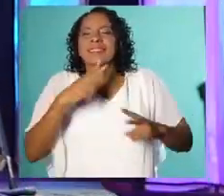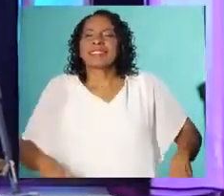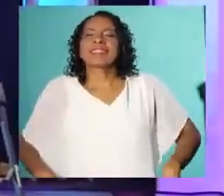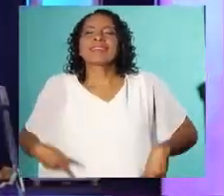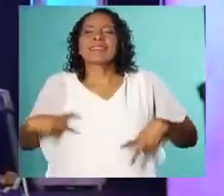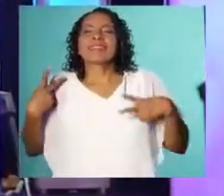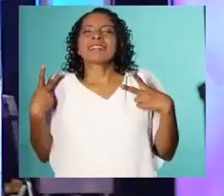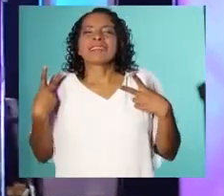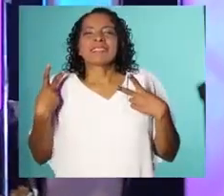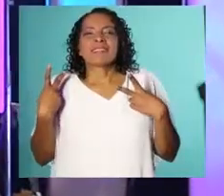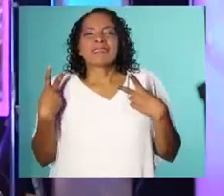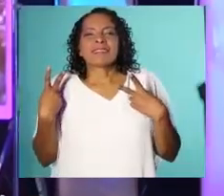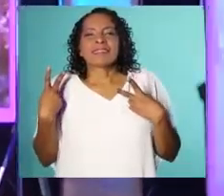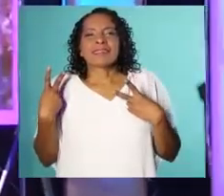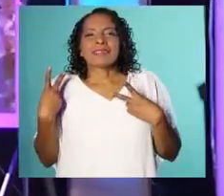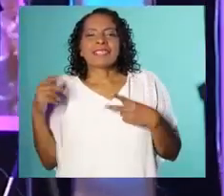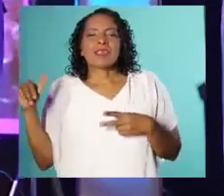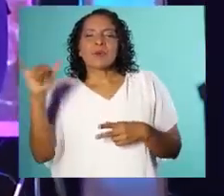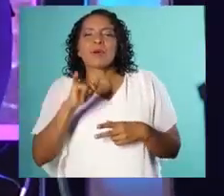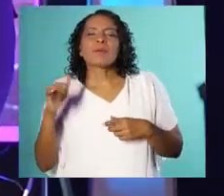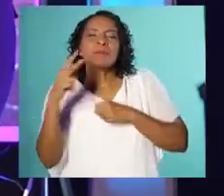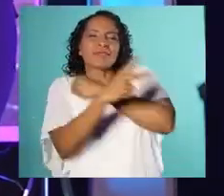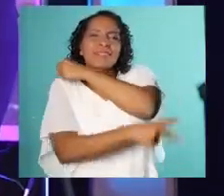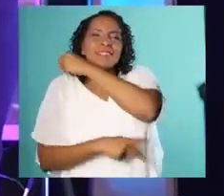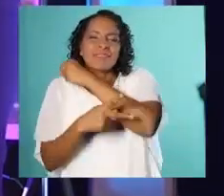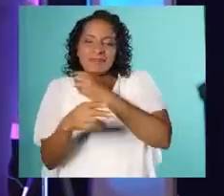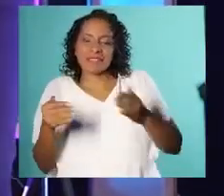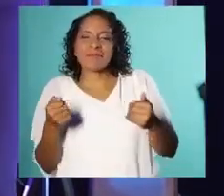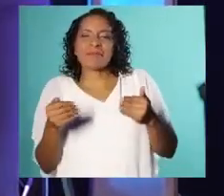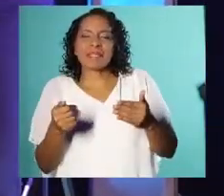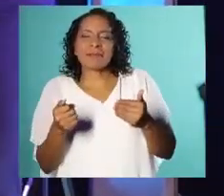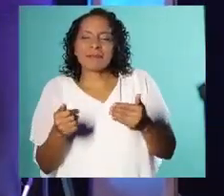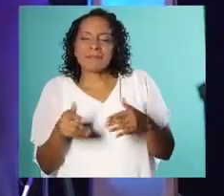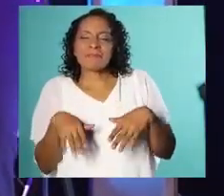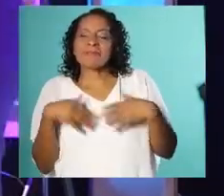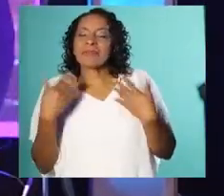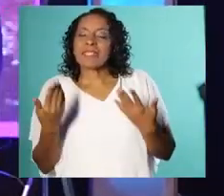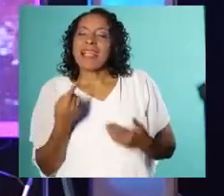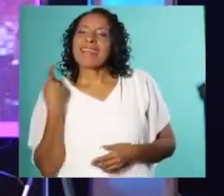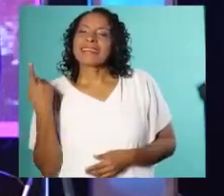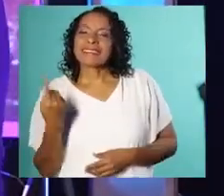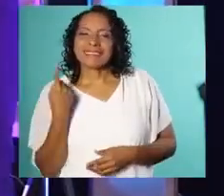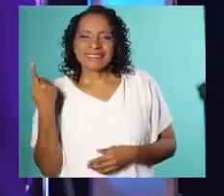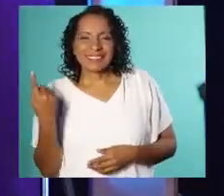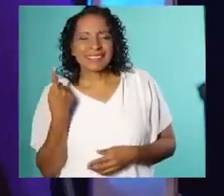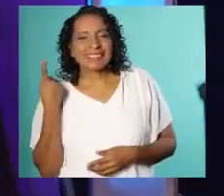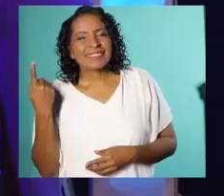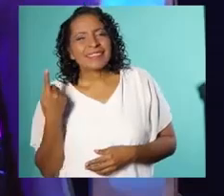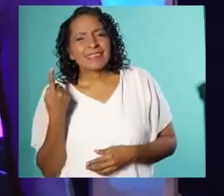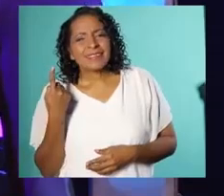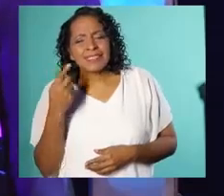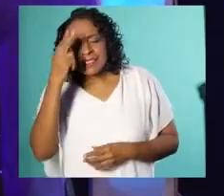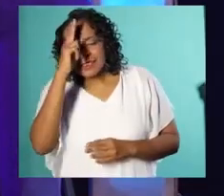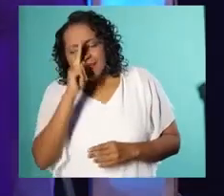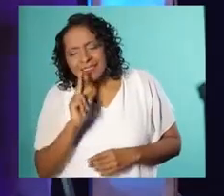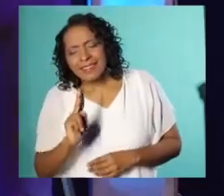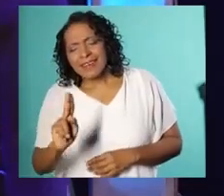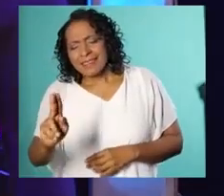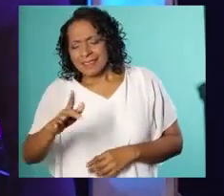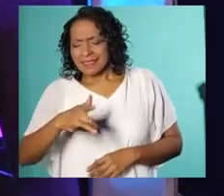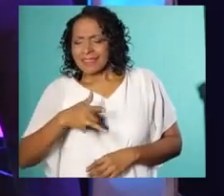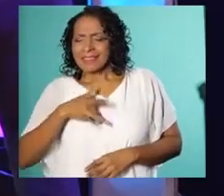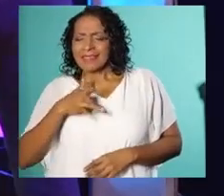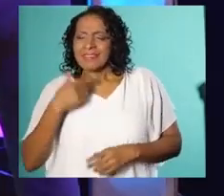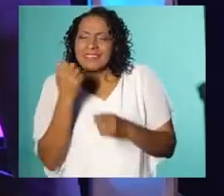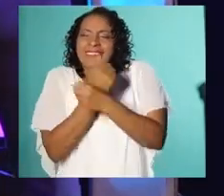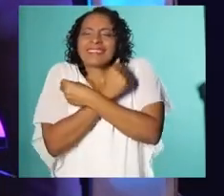Así es, Rudy. La verdad es que hay siempre que hacerle honor a este sentimiento tan lindo, una de las